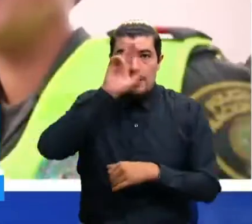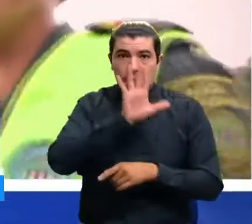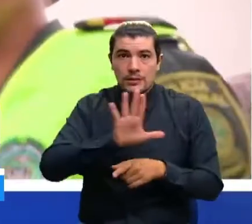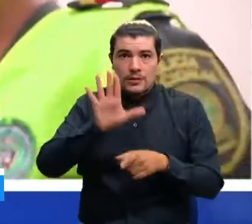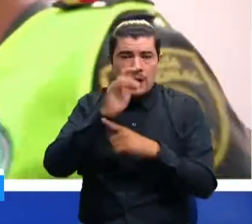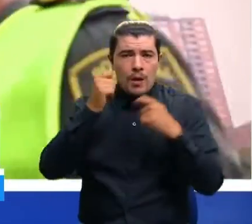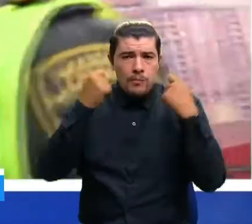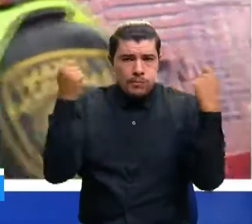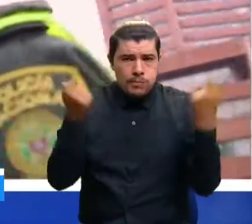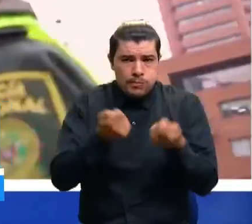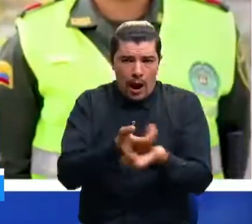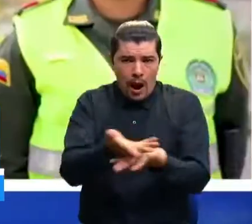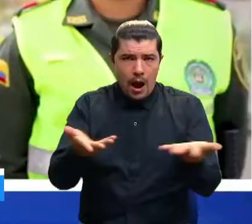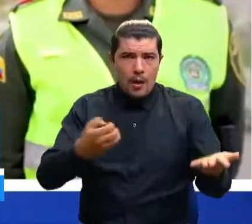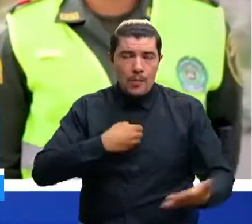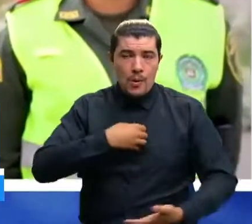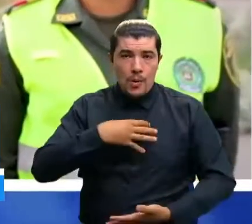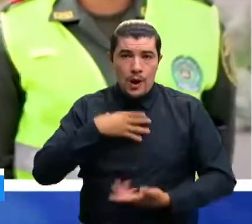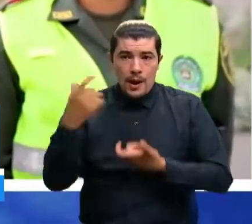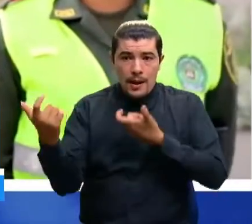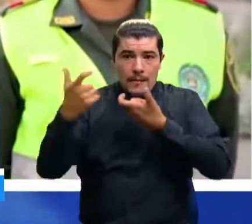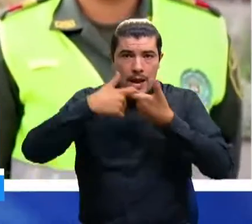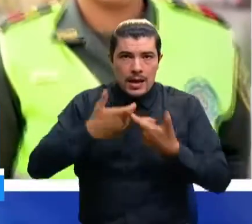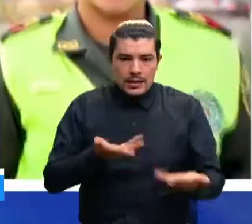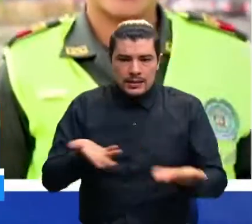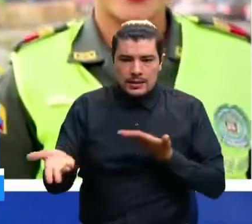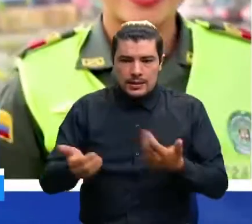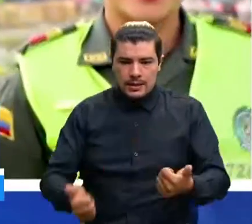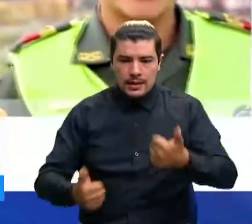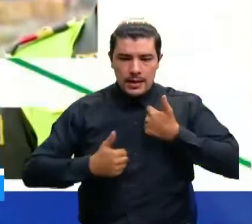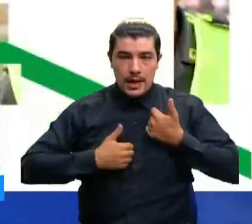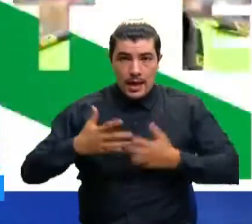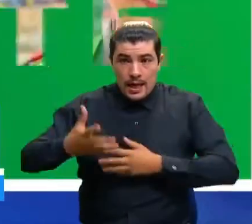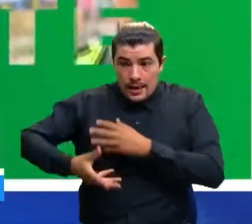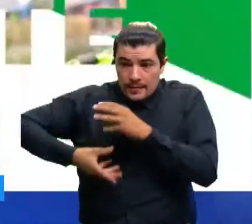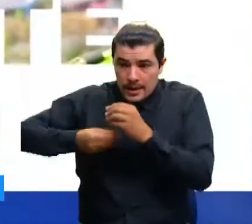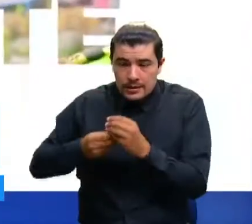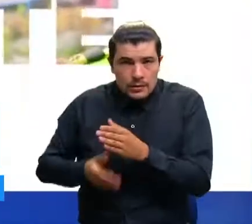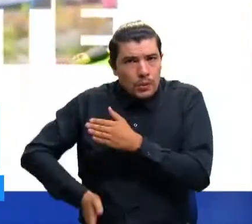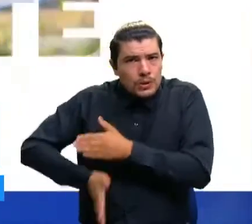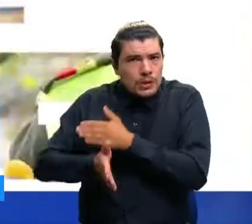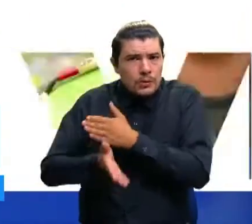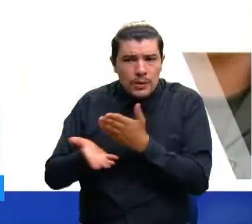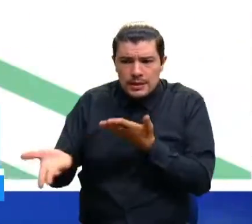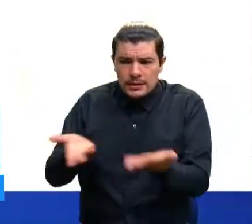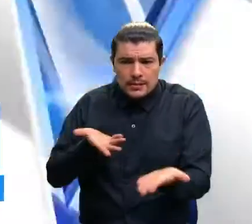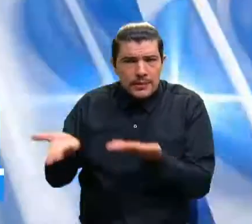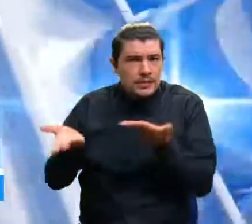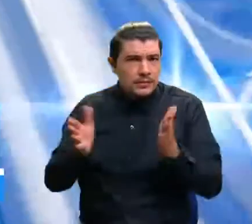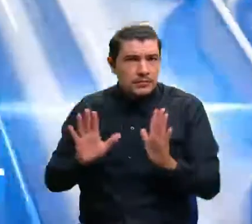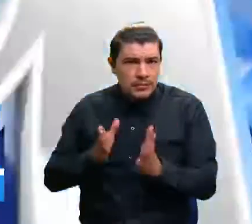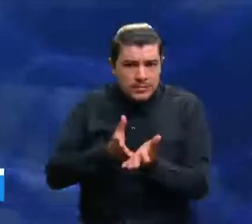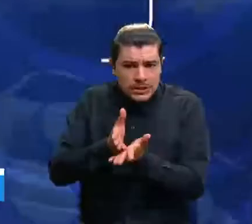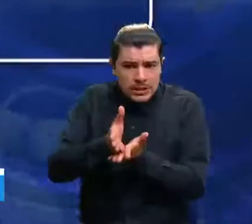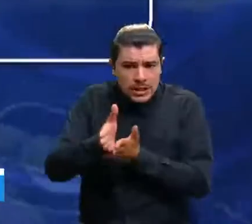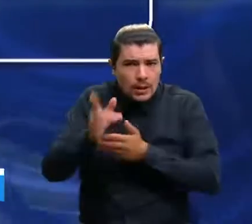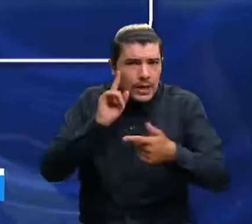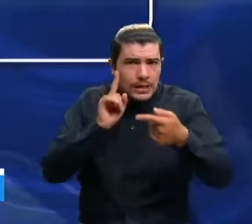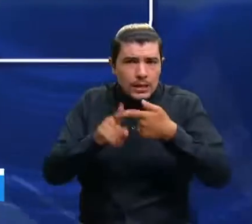prestar su servicio militar, pero también de darle continuidad a este hermoso sueño de servir a toda la